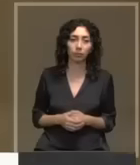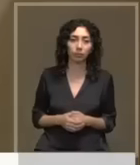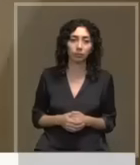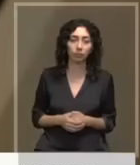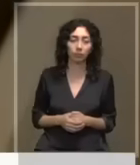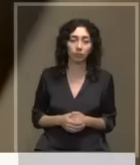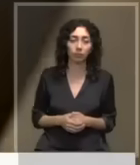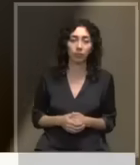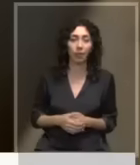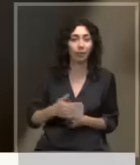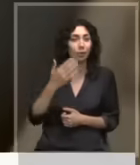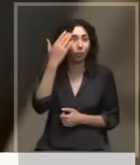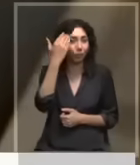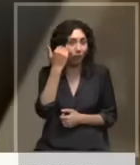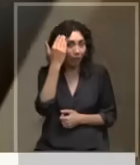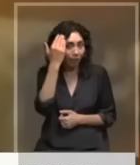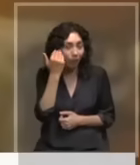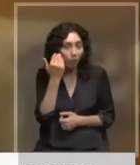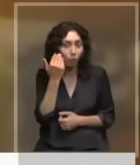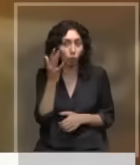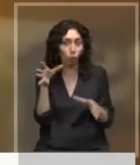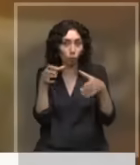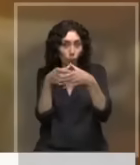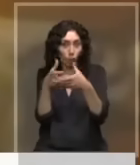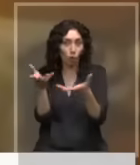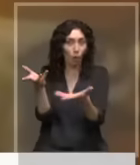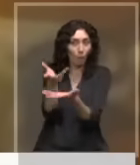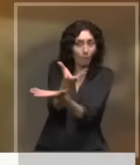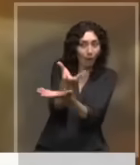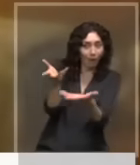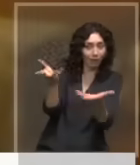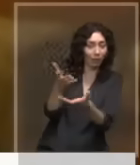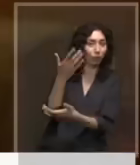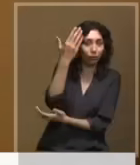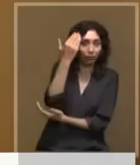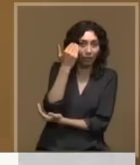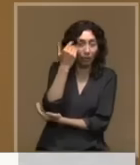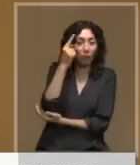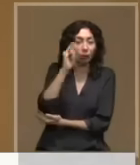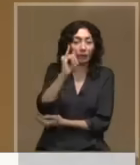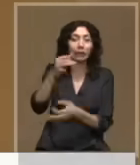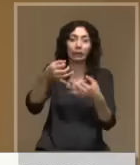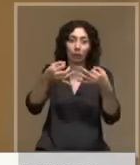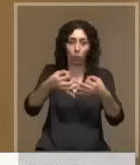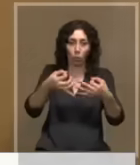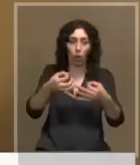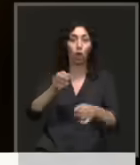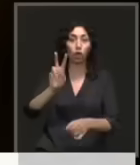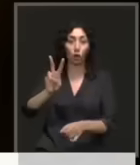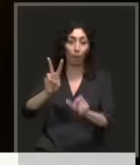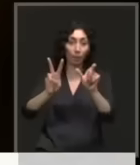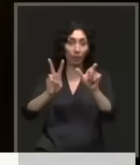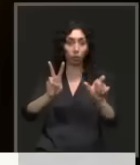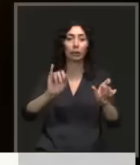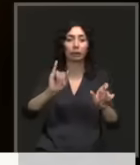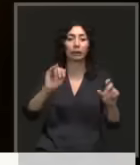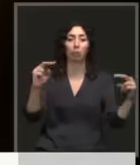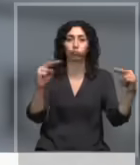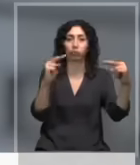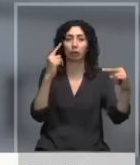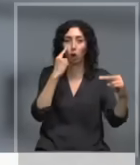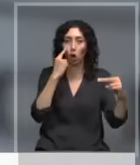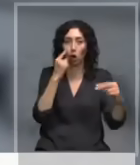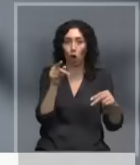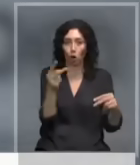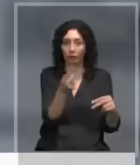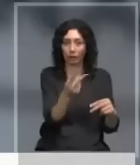No sabemos si suelen compartir como grupo, pero sí estamos seguros que al menos 2 de ellos sí se conocen. En el informe